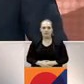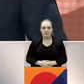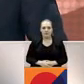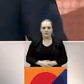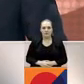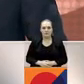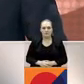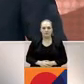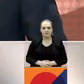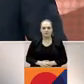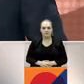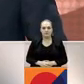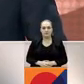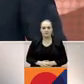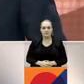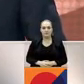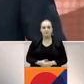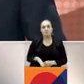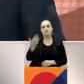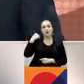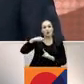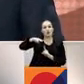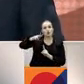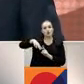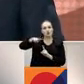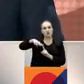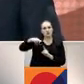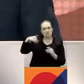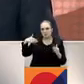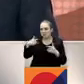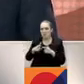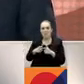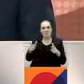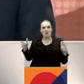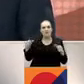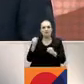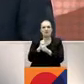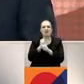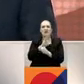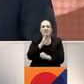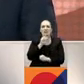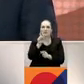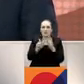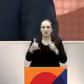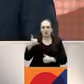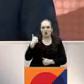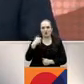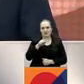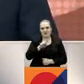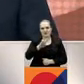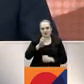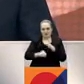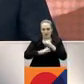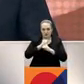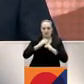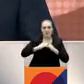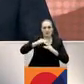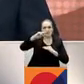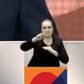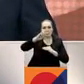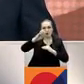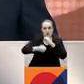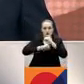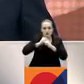En menos de 2 meses en el país se han generado 77.000 empleos para jóvenes entre 18 y 28 años. Estos beneficios hacen parte